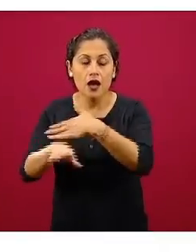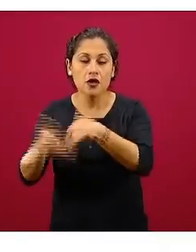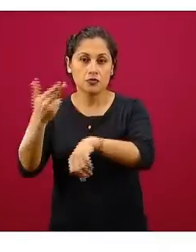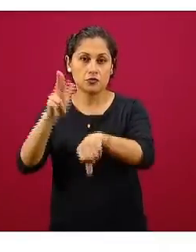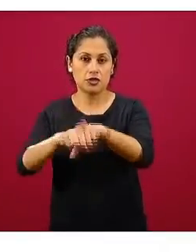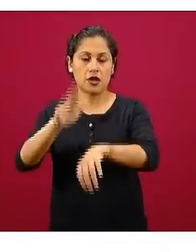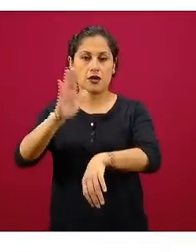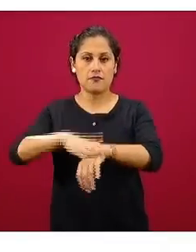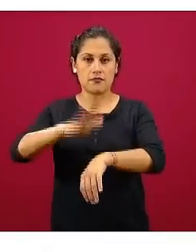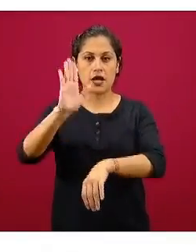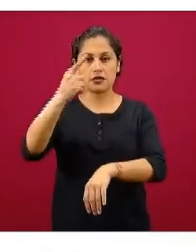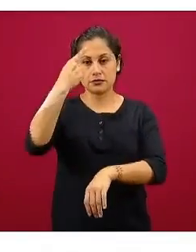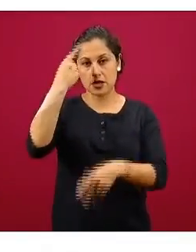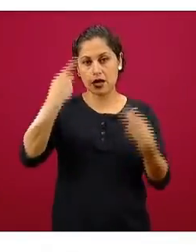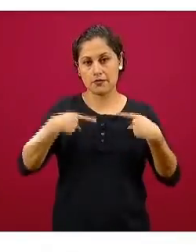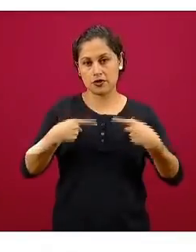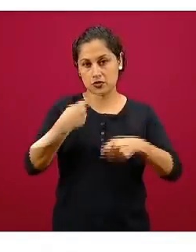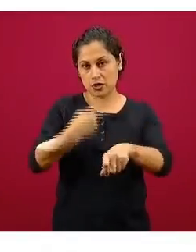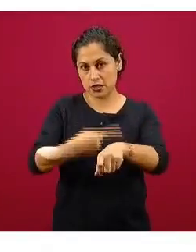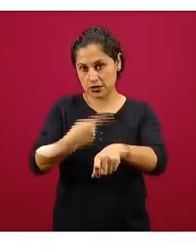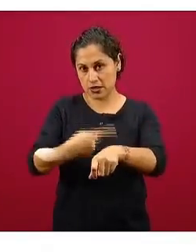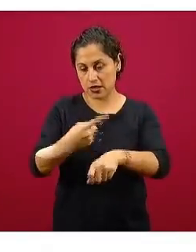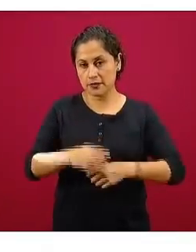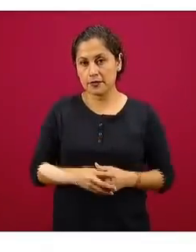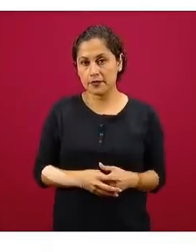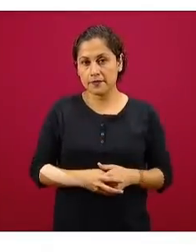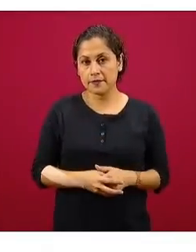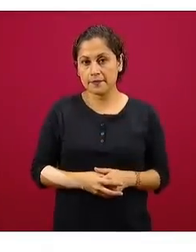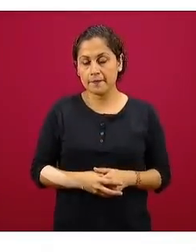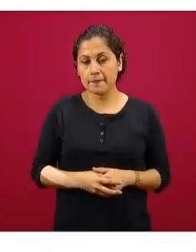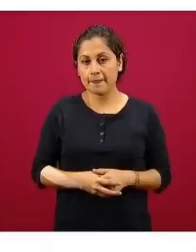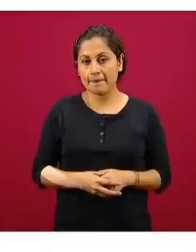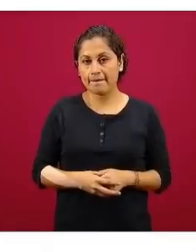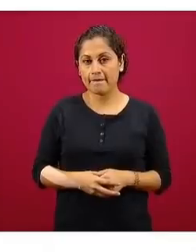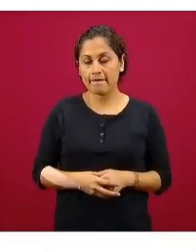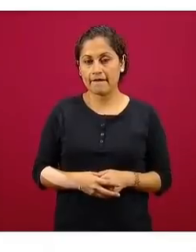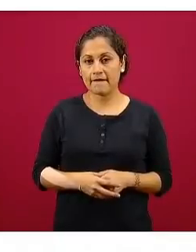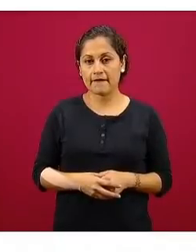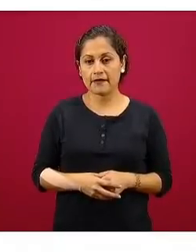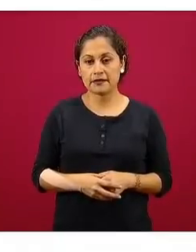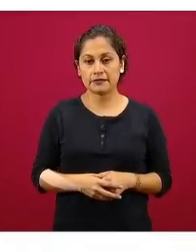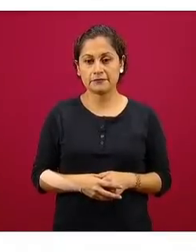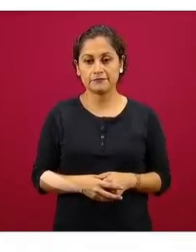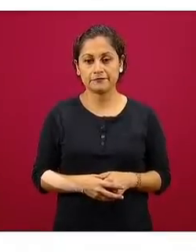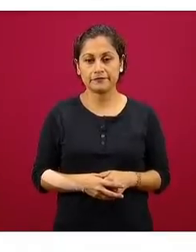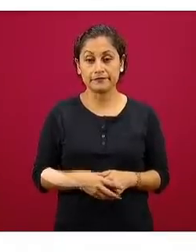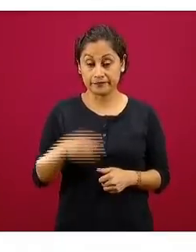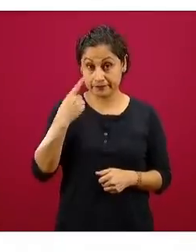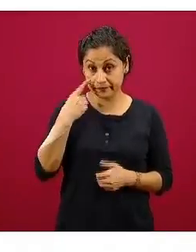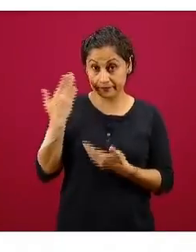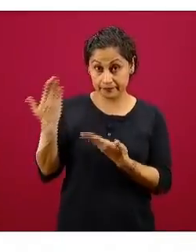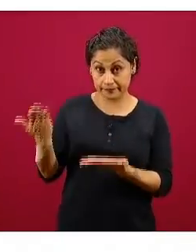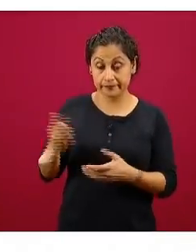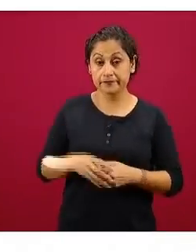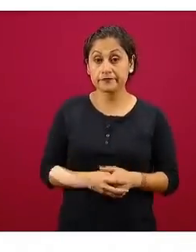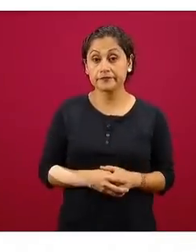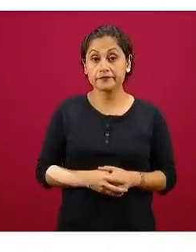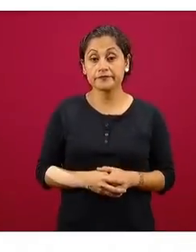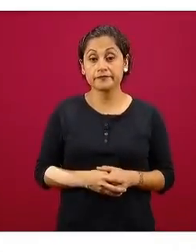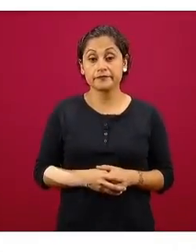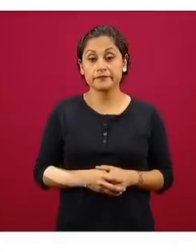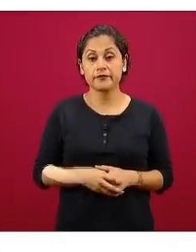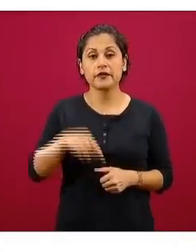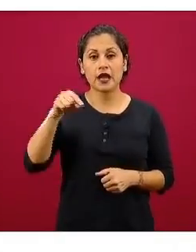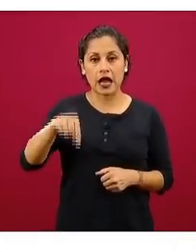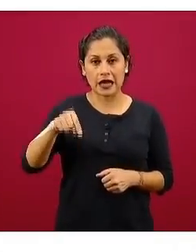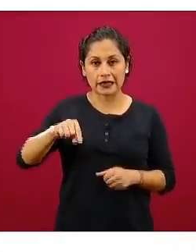personas que ocupan las terapias intensivas de la ciudad. La siguiente. Aquí representamos para todos los casos todas las unidades de